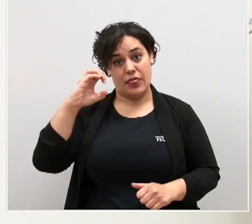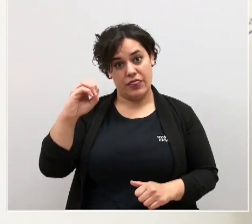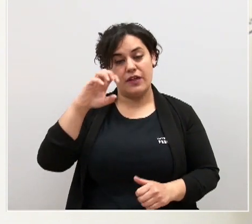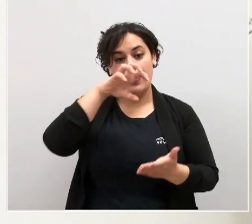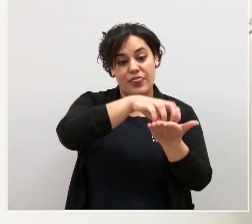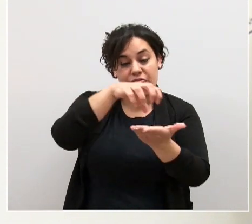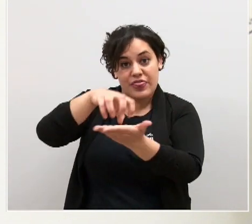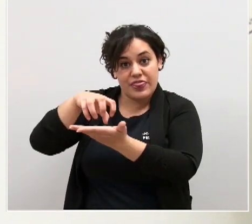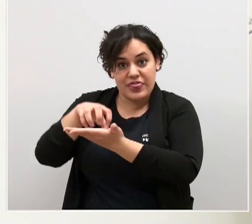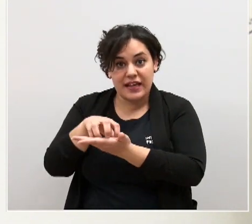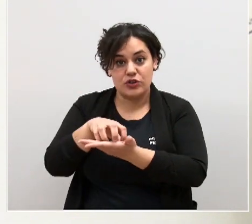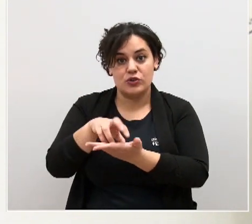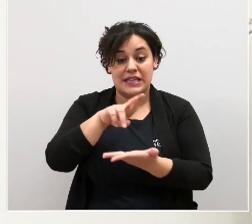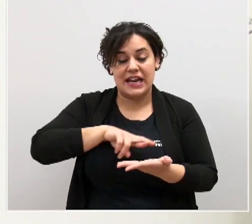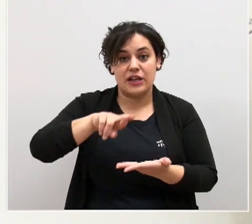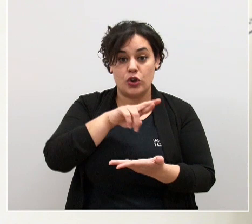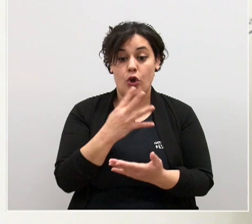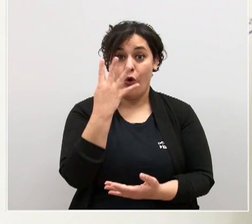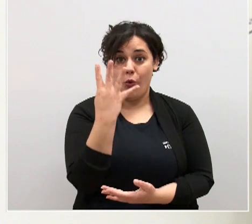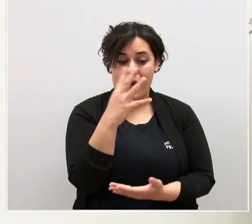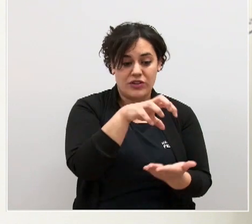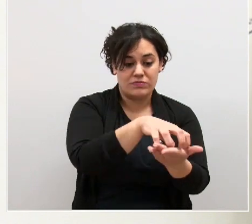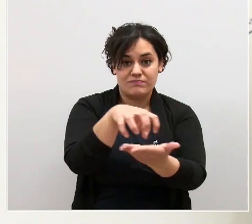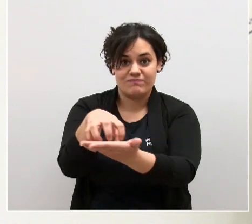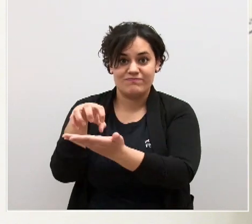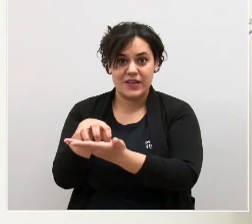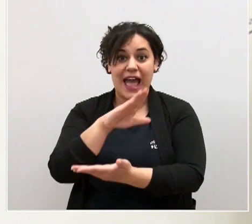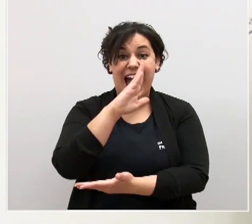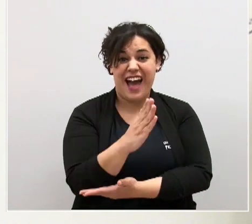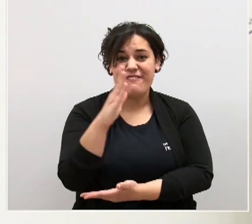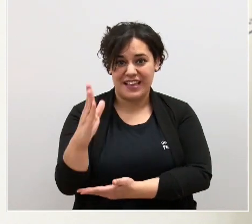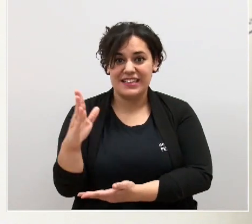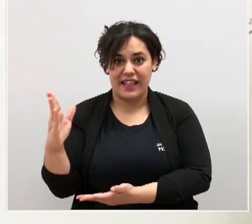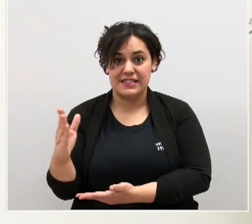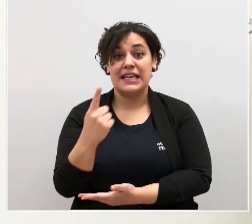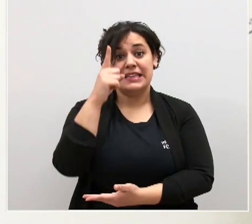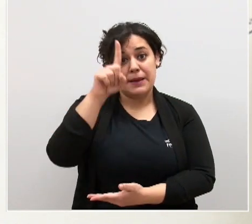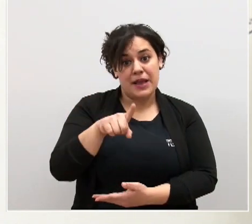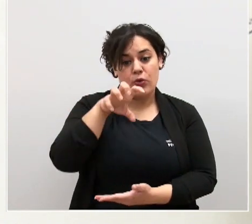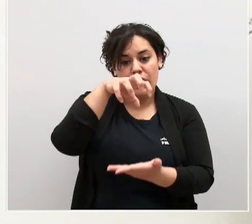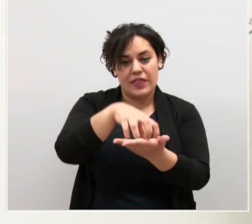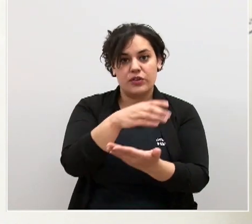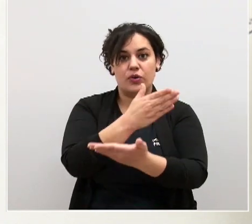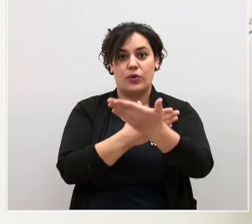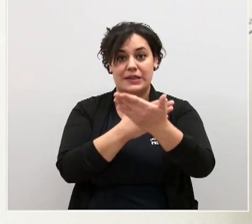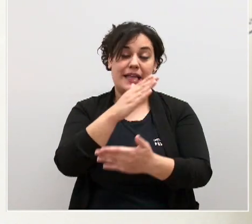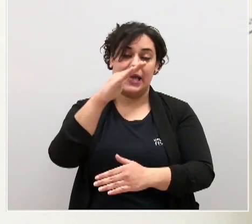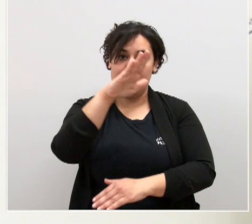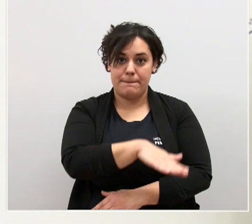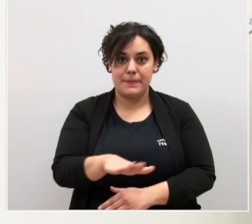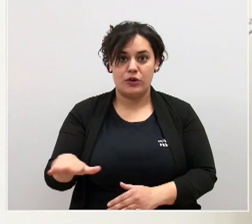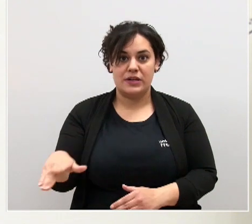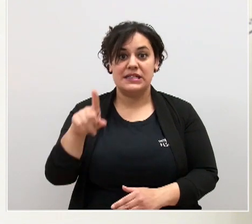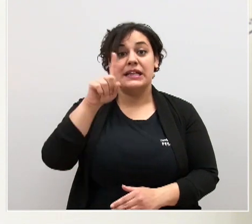la región, siguen siendo 4 las residencias afectadas y un centro de menores. En cuanto al número de trabajadores contagiados